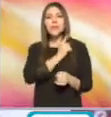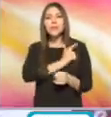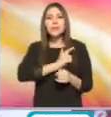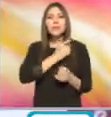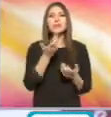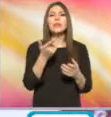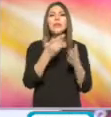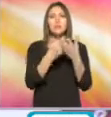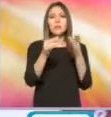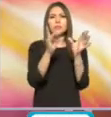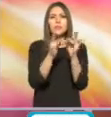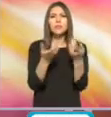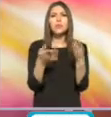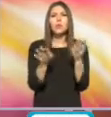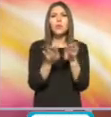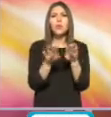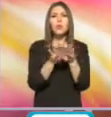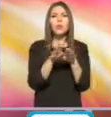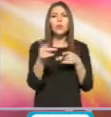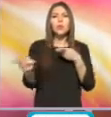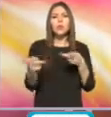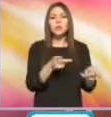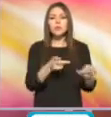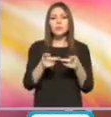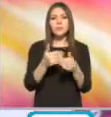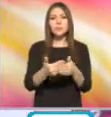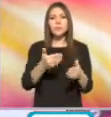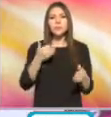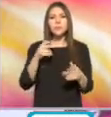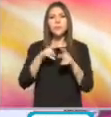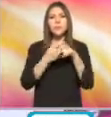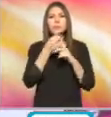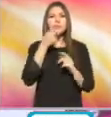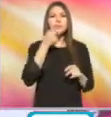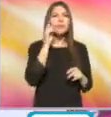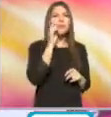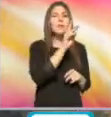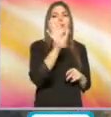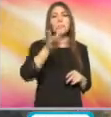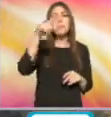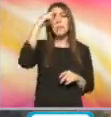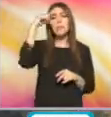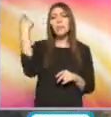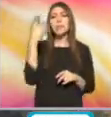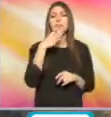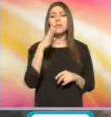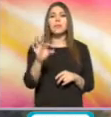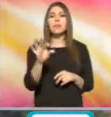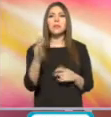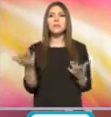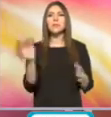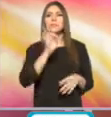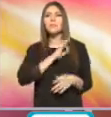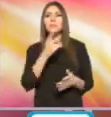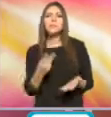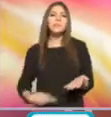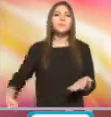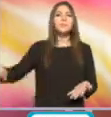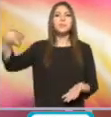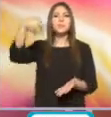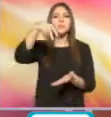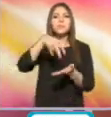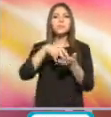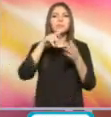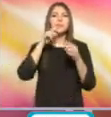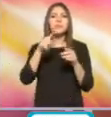que nos platicaras rápidamente cómo es que se prepara un luchador, porque los niños lo ven tan sencillo que piensan que es cualquier cosa subirse a un